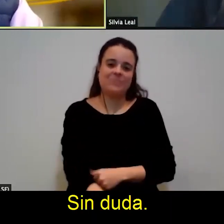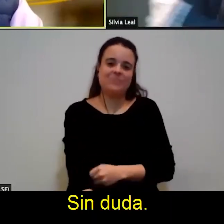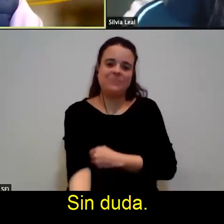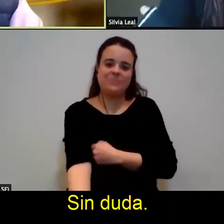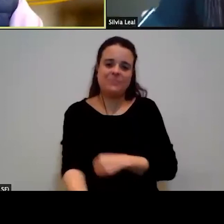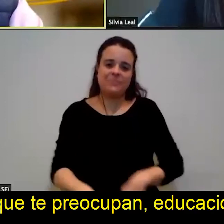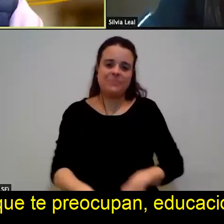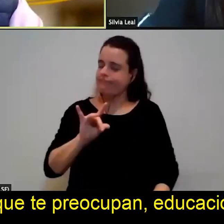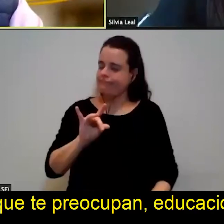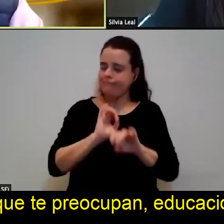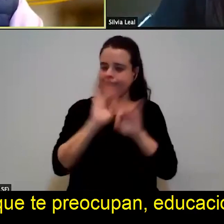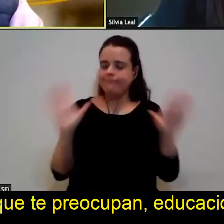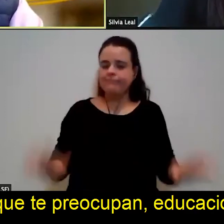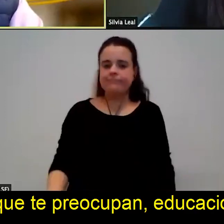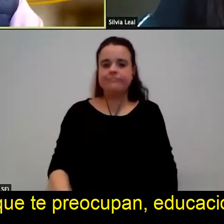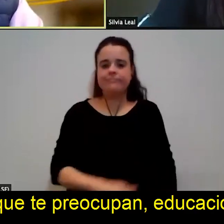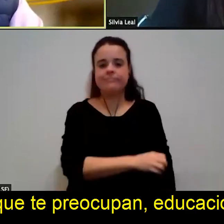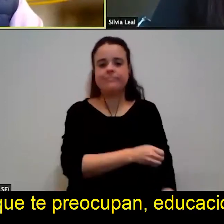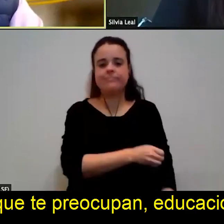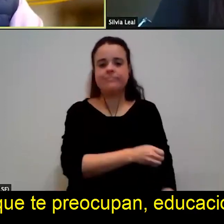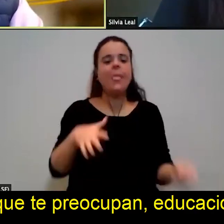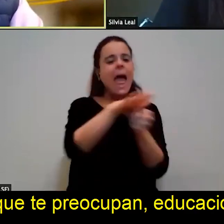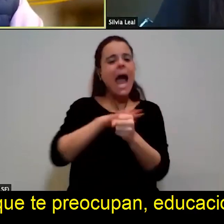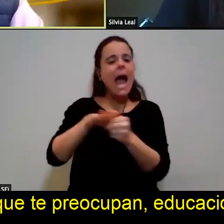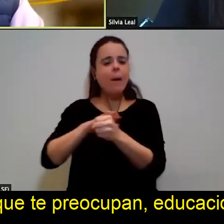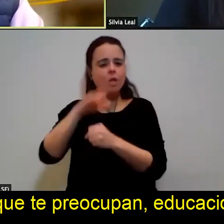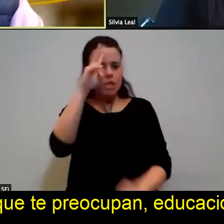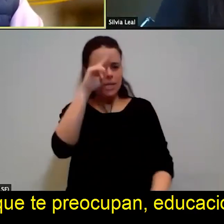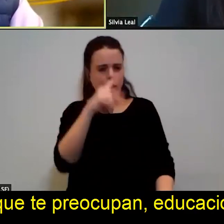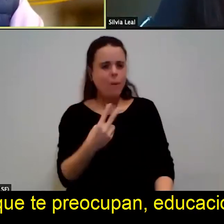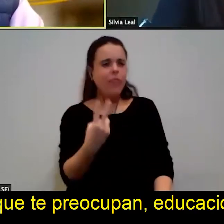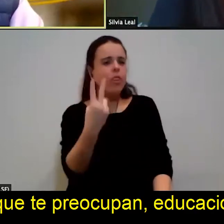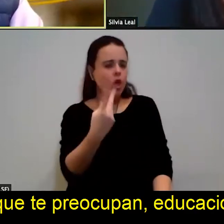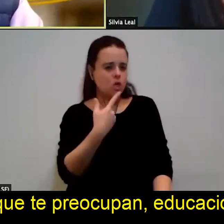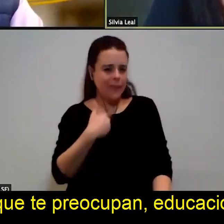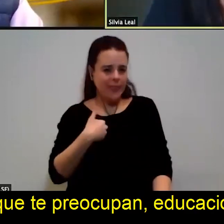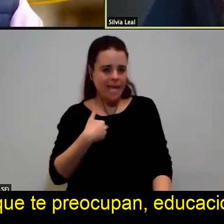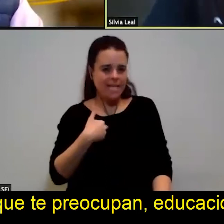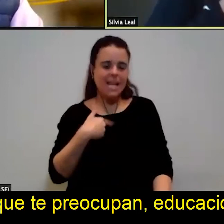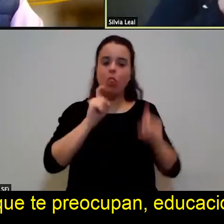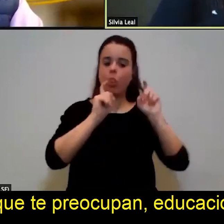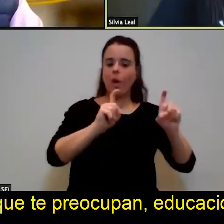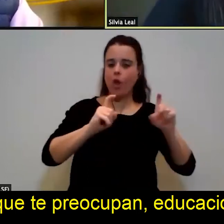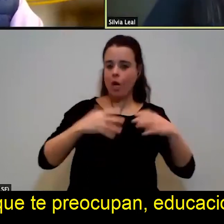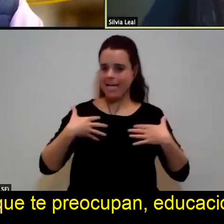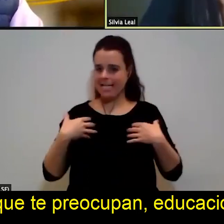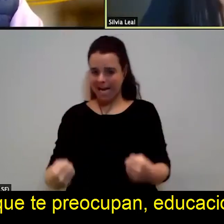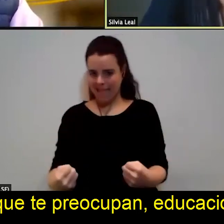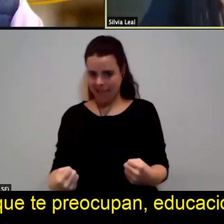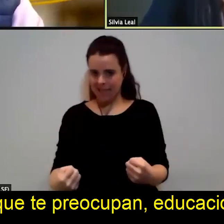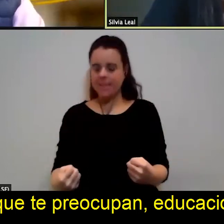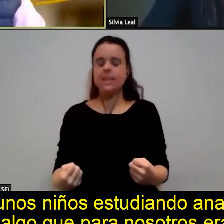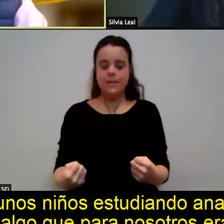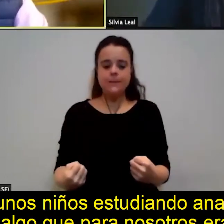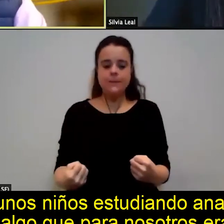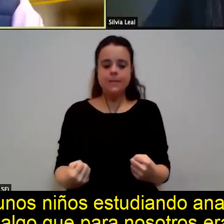duda. Dos ámbitos que te preocupan, me comentabas, educación y sanidad. Cómo la tecnología va,